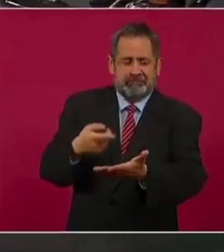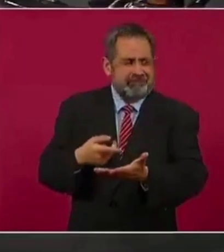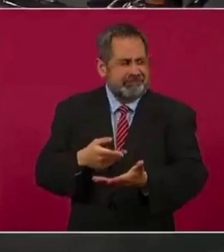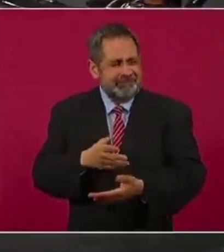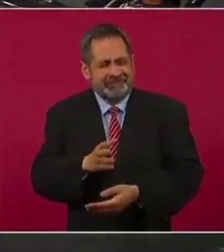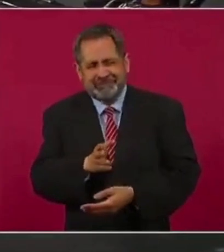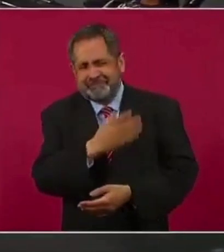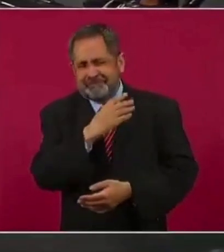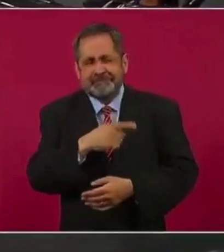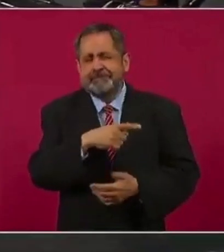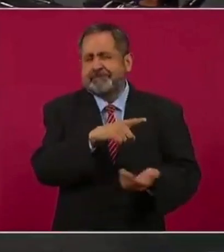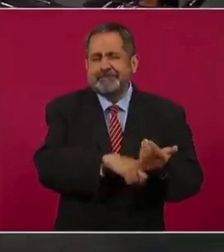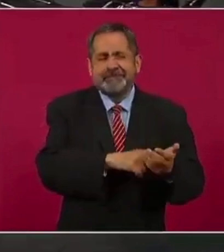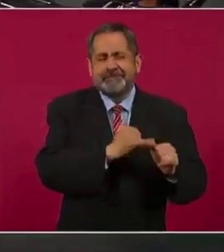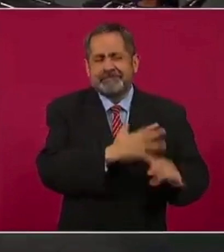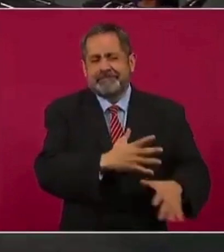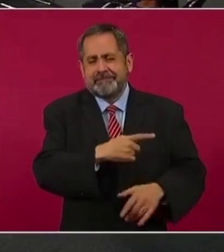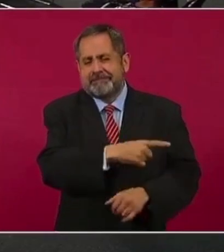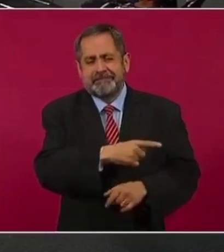todas estas trampas